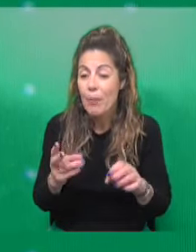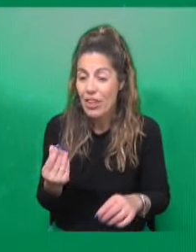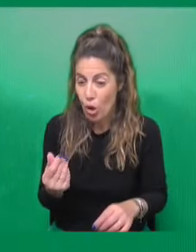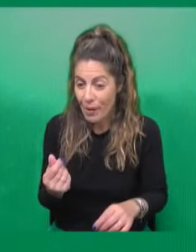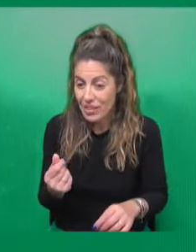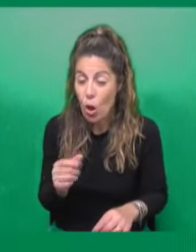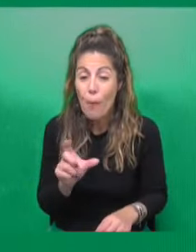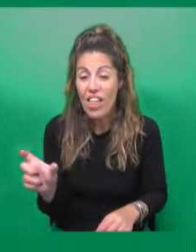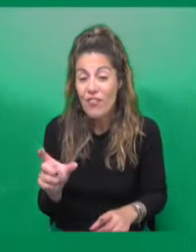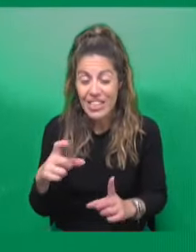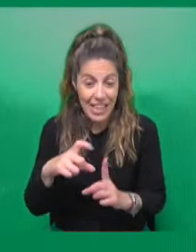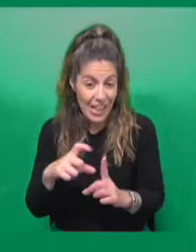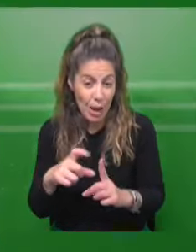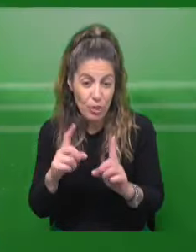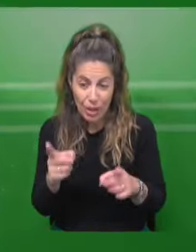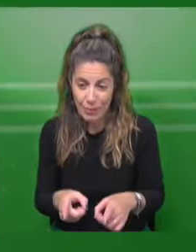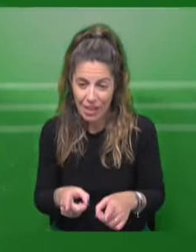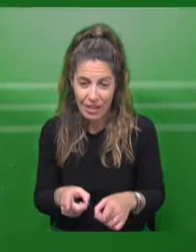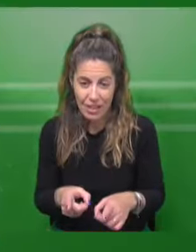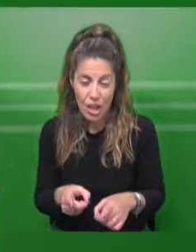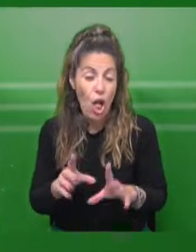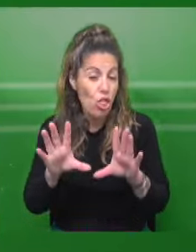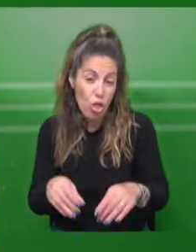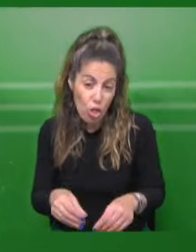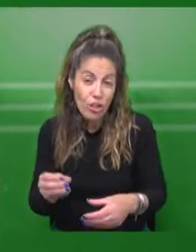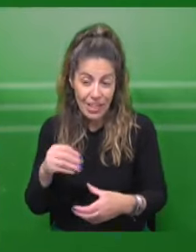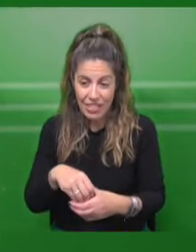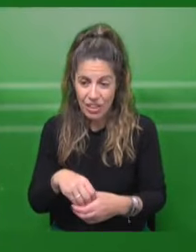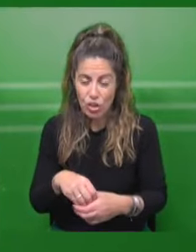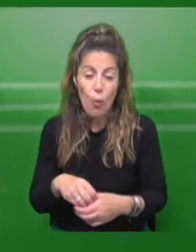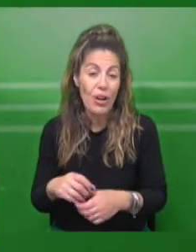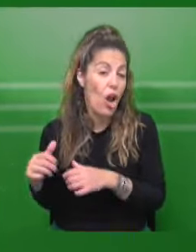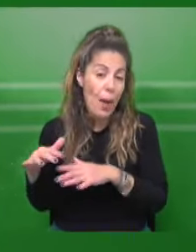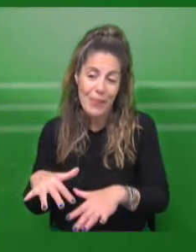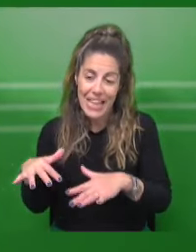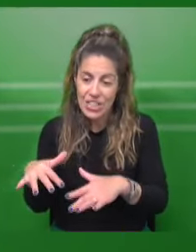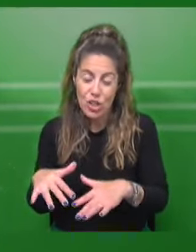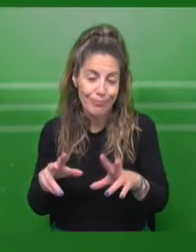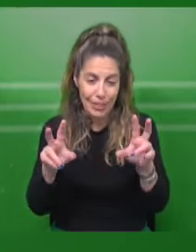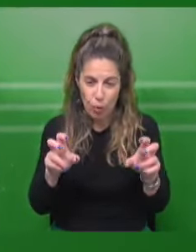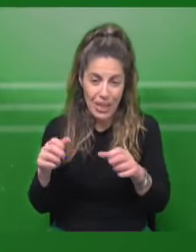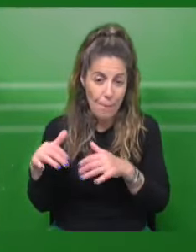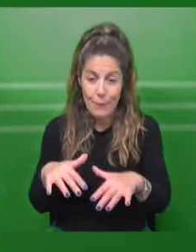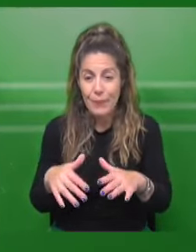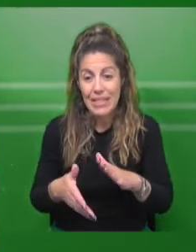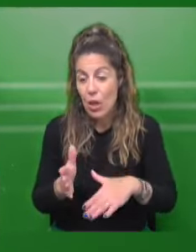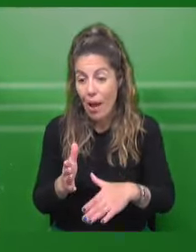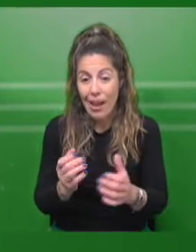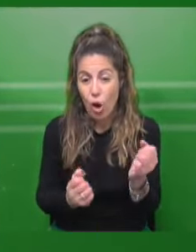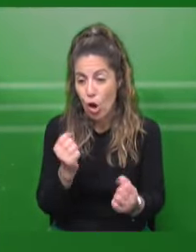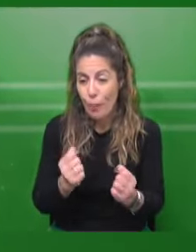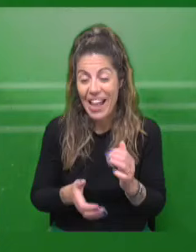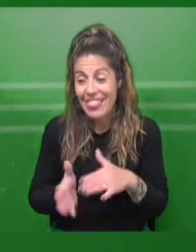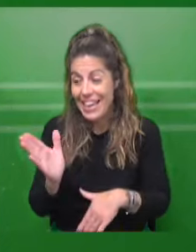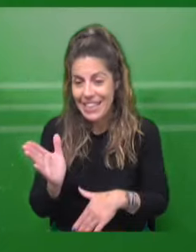diferencias cambiaras ahora no Exacto todo eso es parte bueno la migración migración entre comillas no económica este de ir a